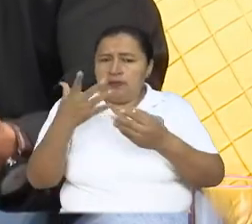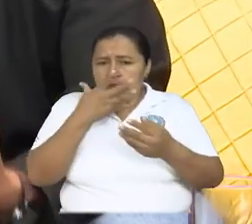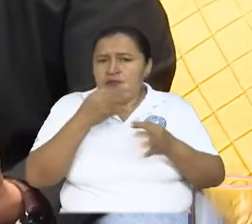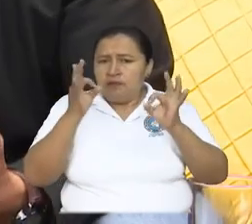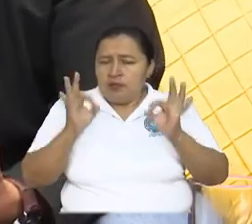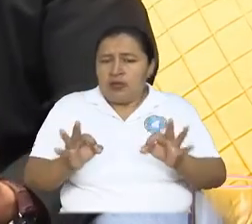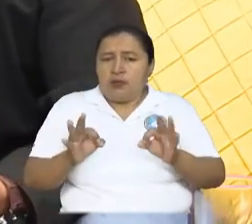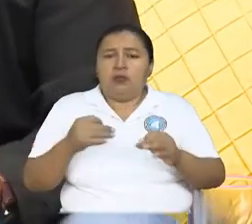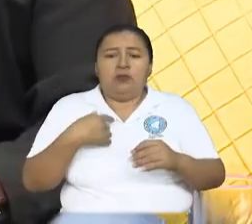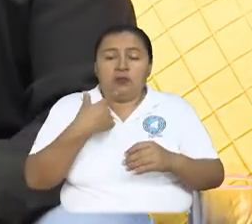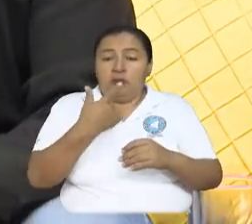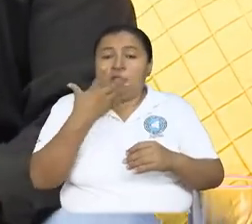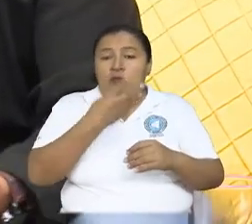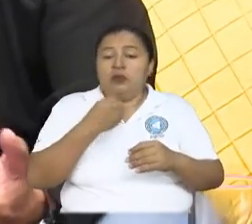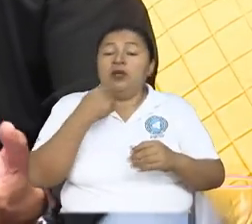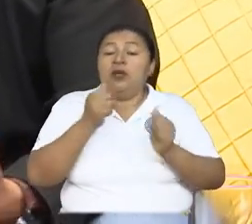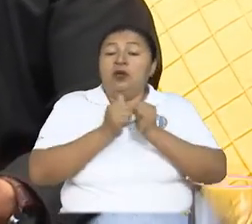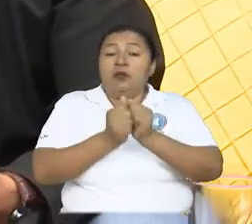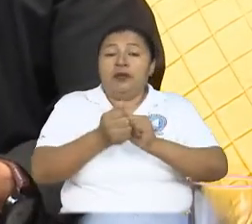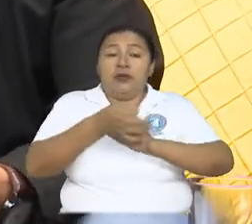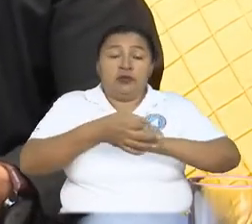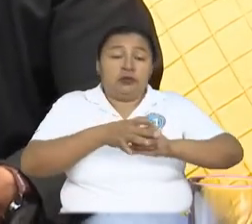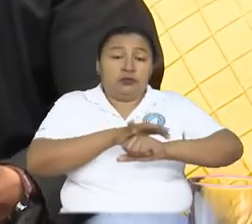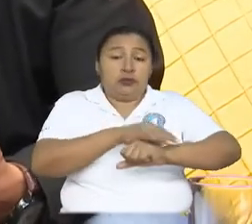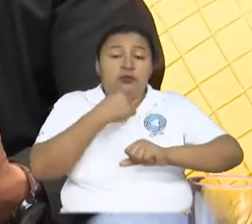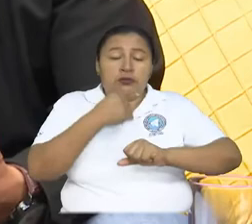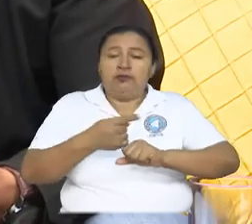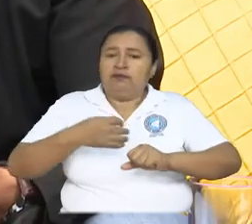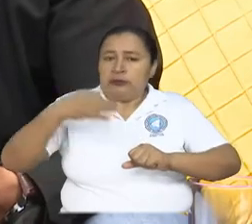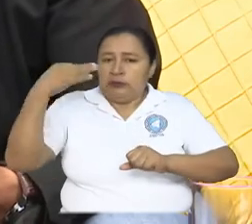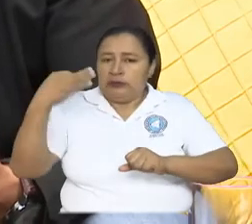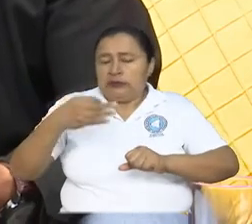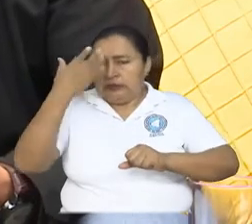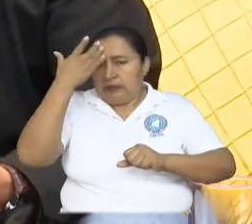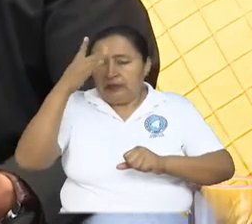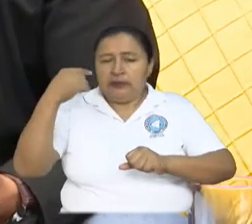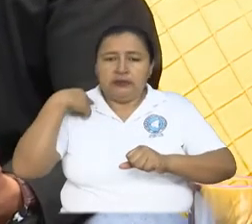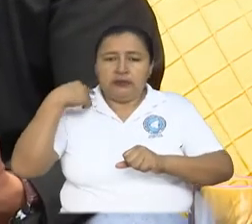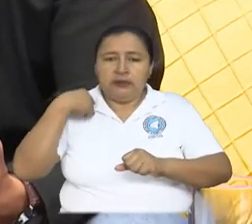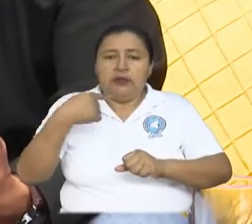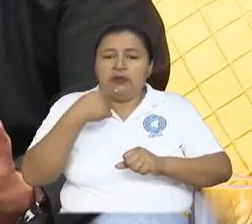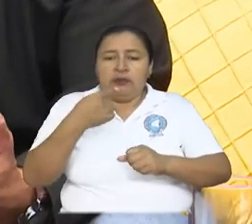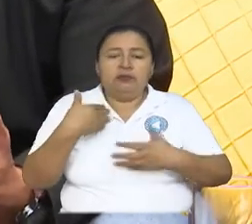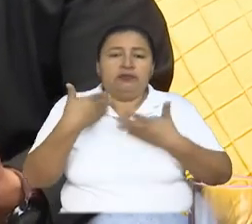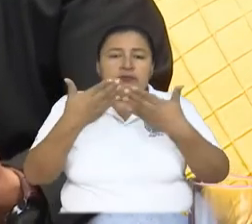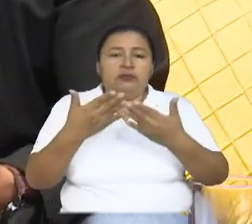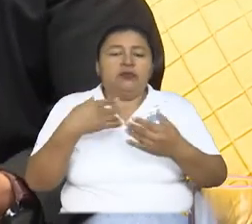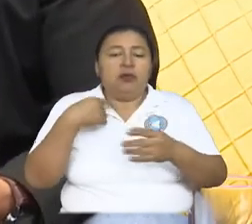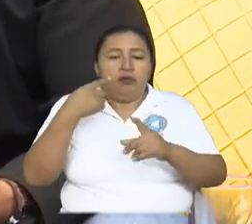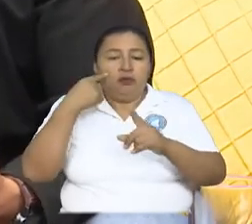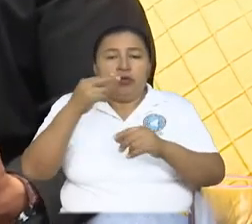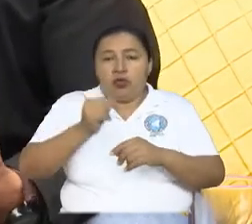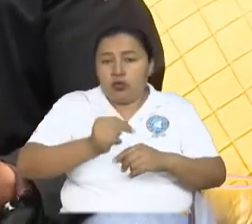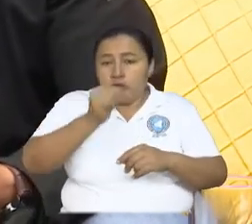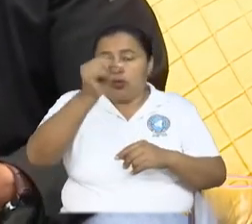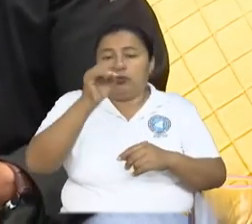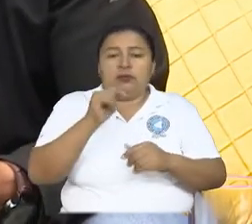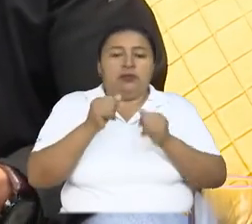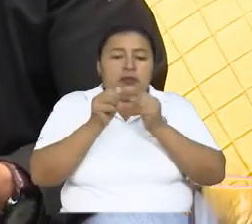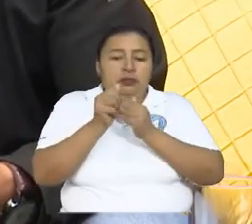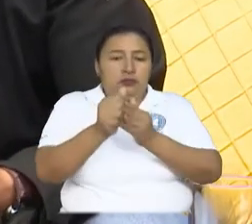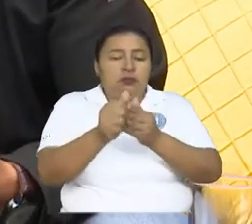verdad si la compañera en eso fue digamos sabia siempre siempre nos da el norte pues entonces